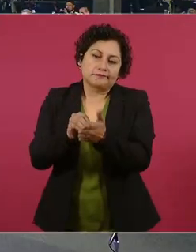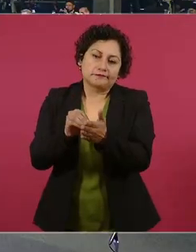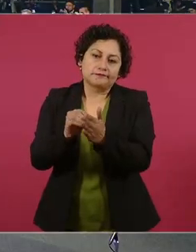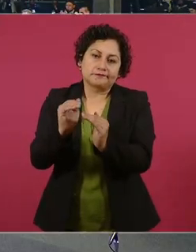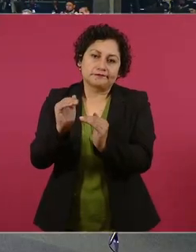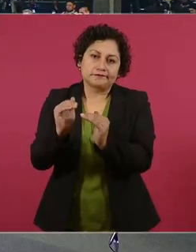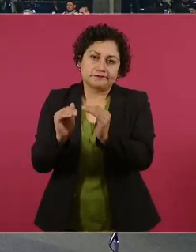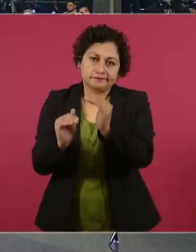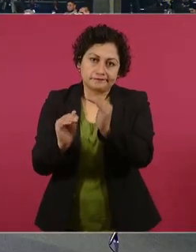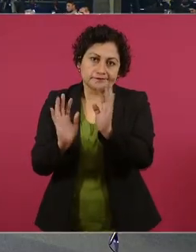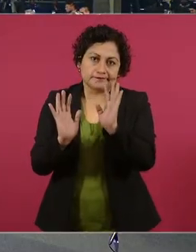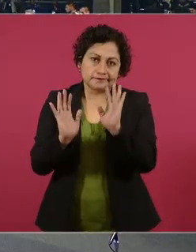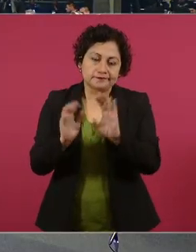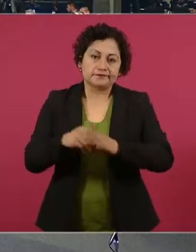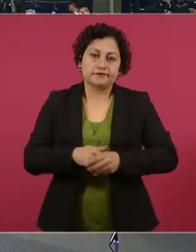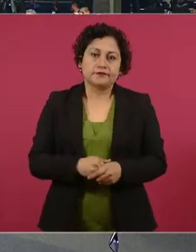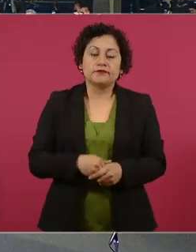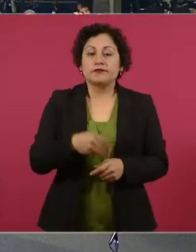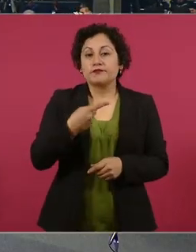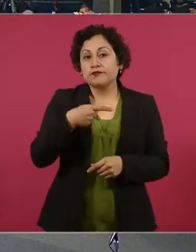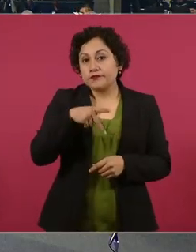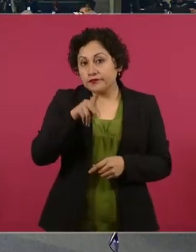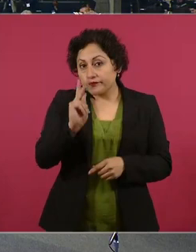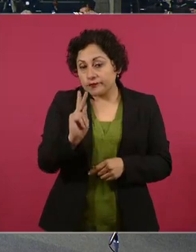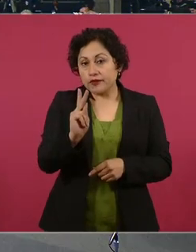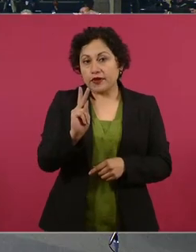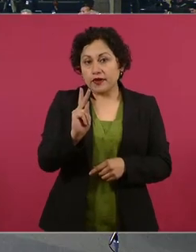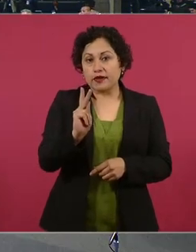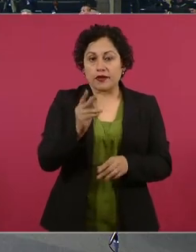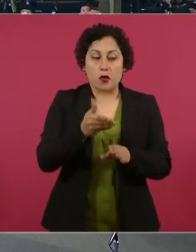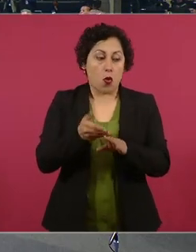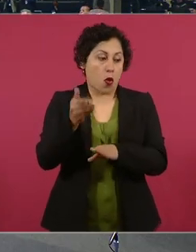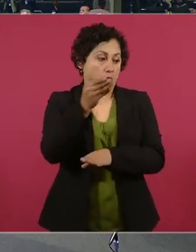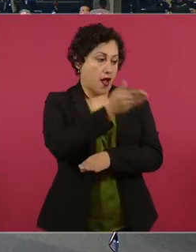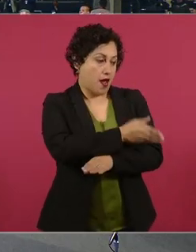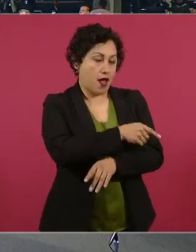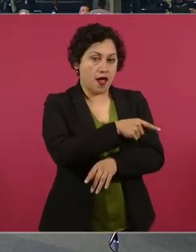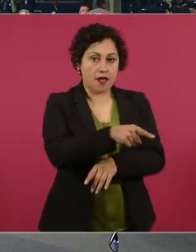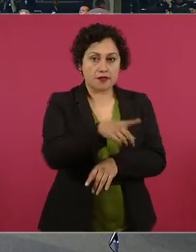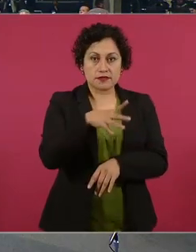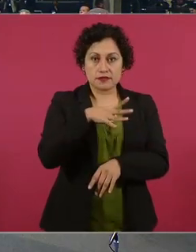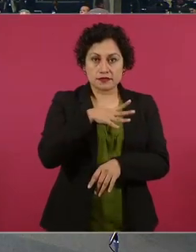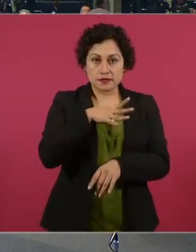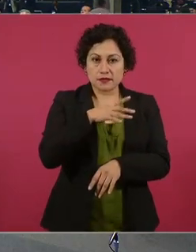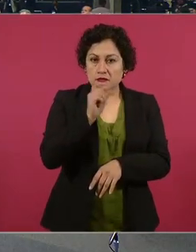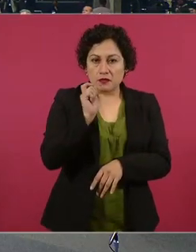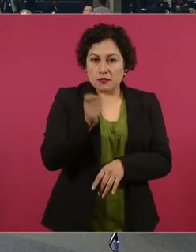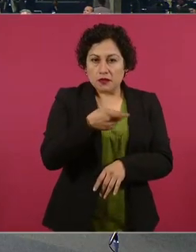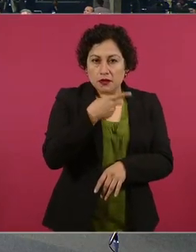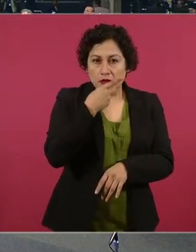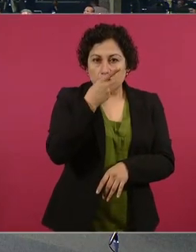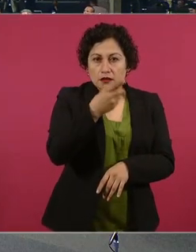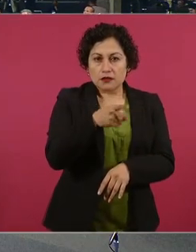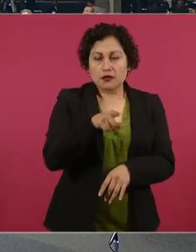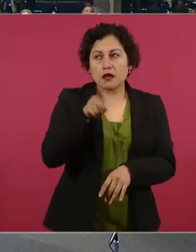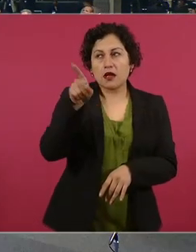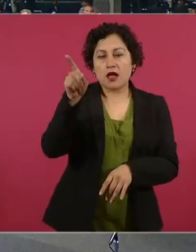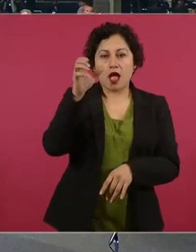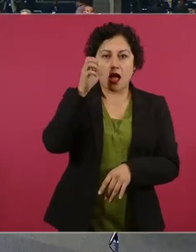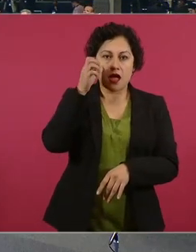Pero se argumentaba en ese entonces de que el auge de China era por los bajos salarios,